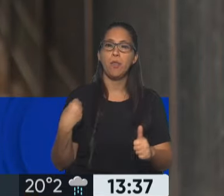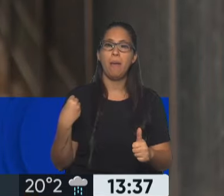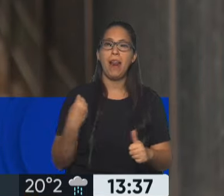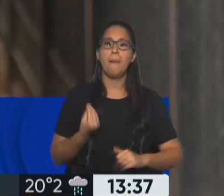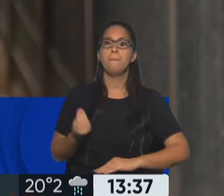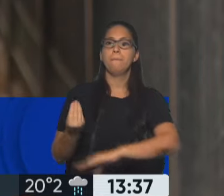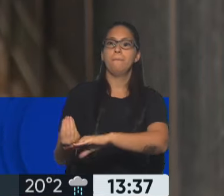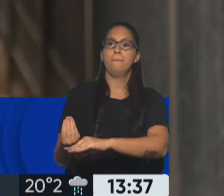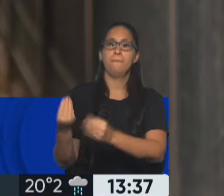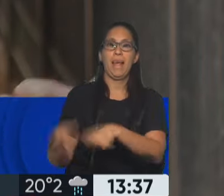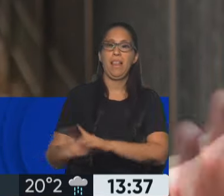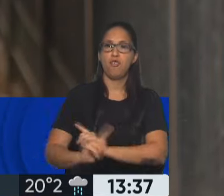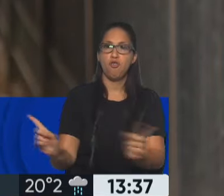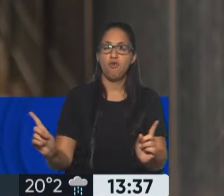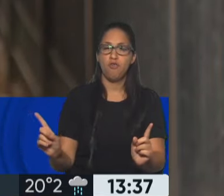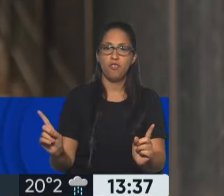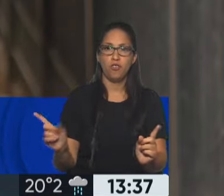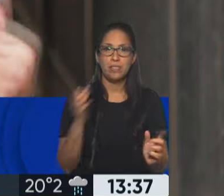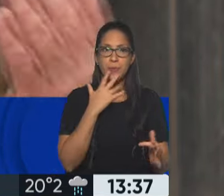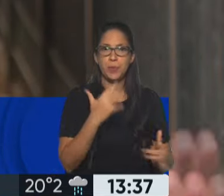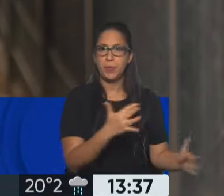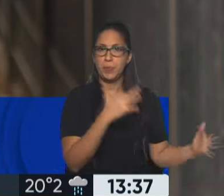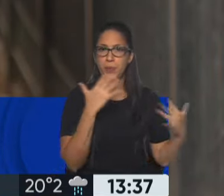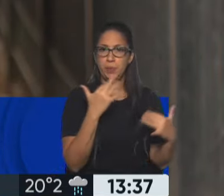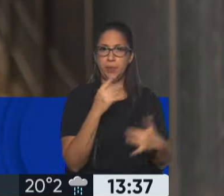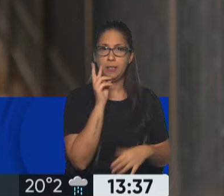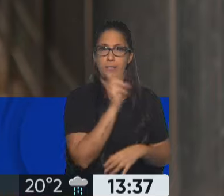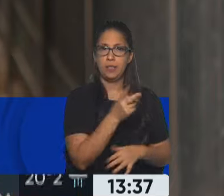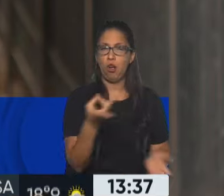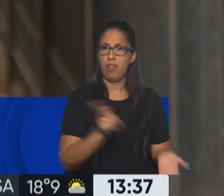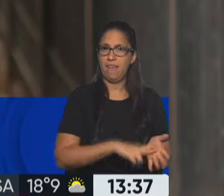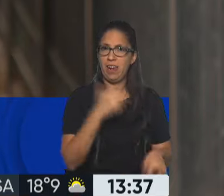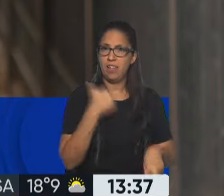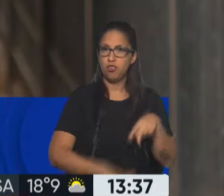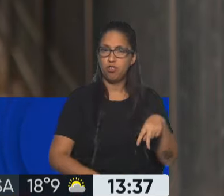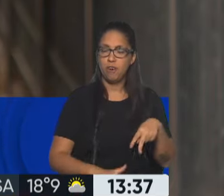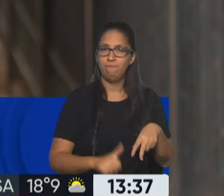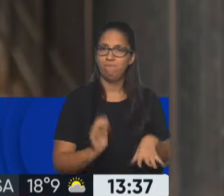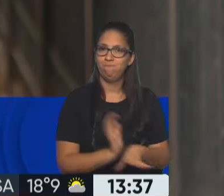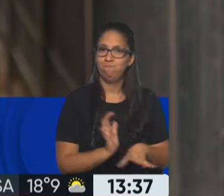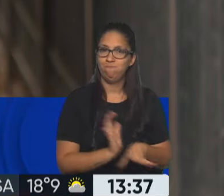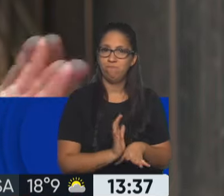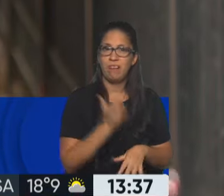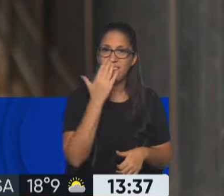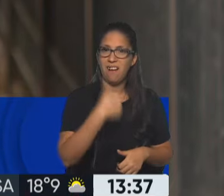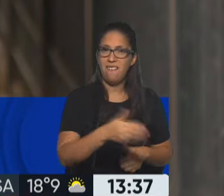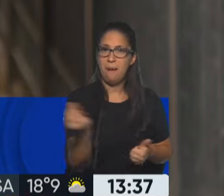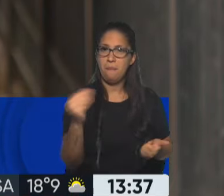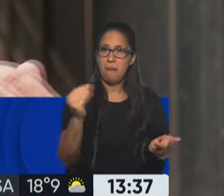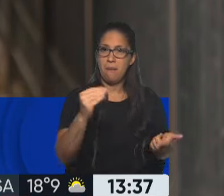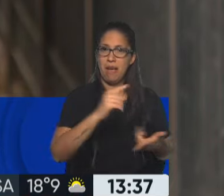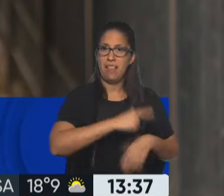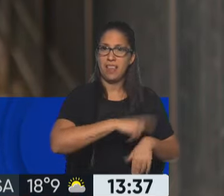puesto. Entonces, se escucha que alguien volvió a tener una lesión. Y a la larga tal vez tenga tres lesiones y esté más tiempo,